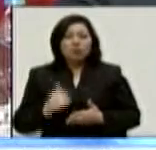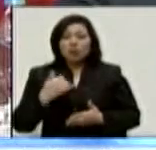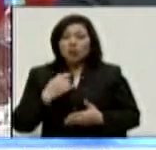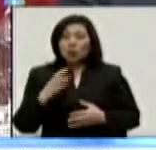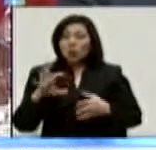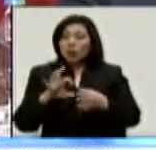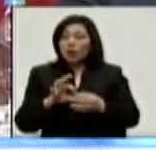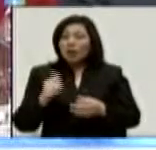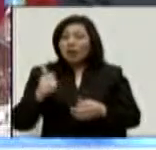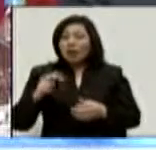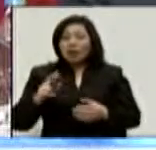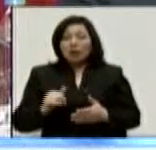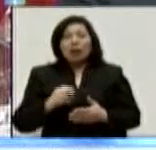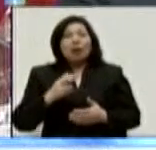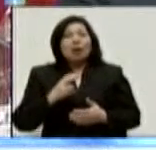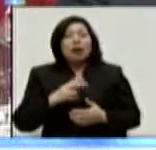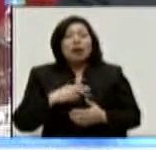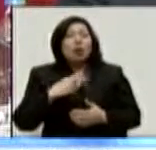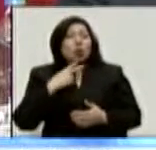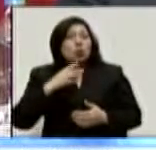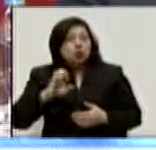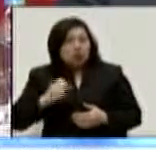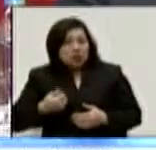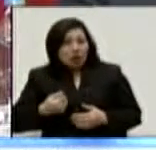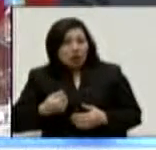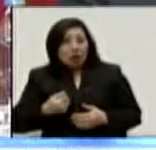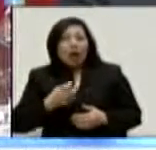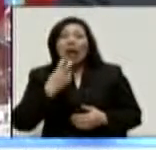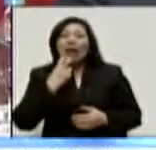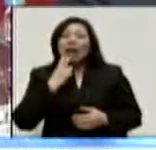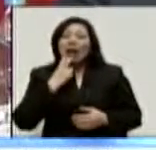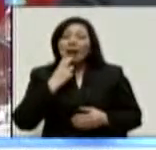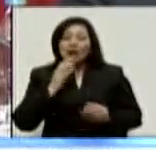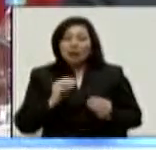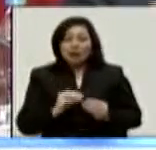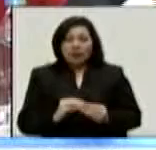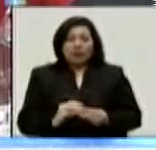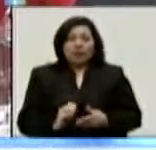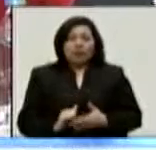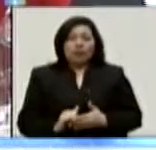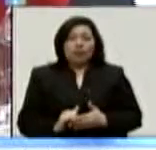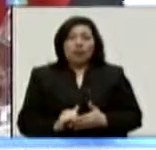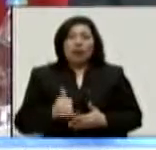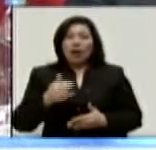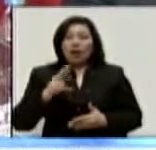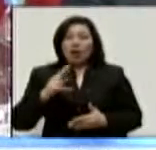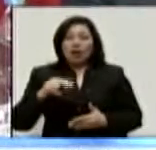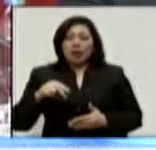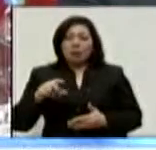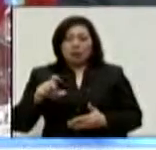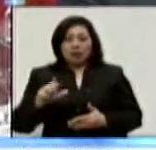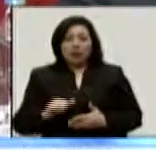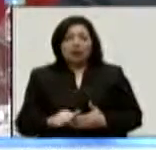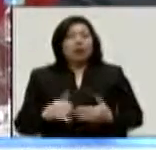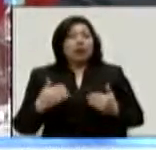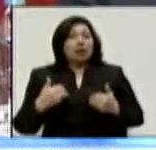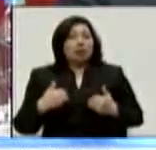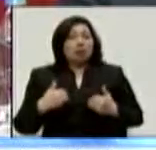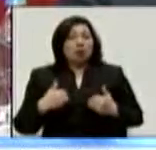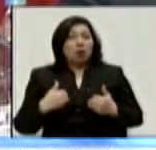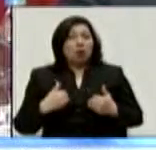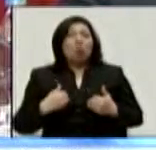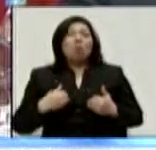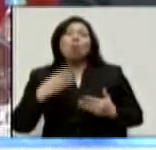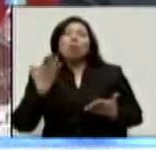Reuniones de Arpel en Quito, Ecuador, ante 212 personas organizadas por Arpel, en mismo Montevideo, en